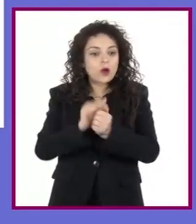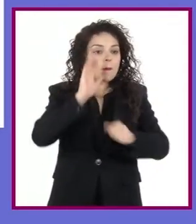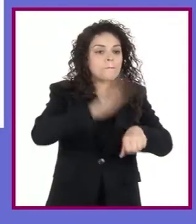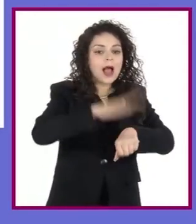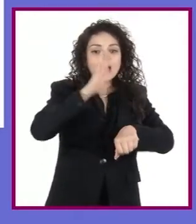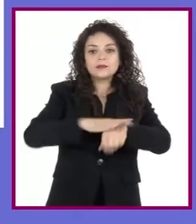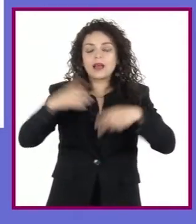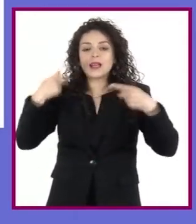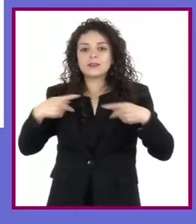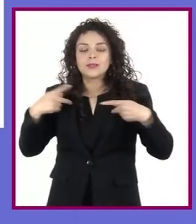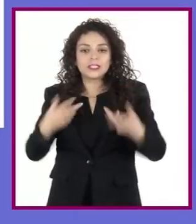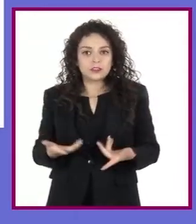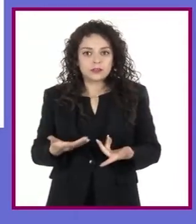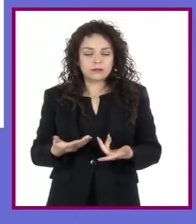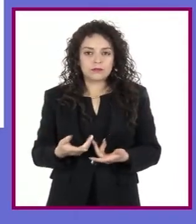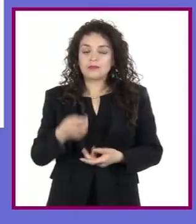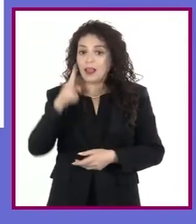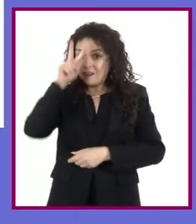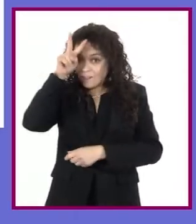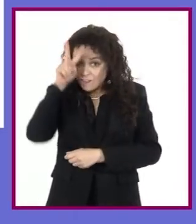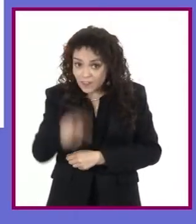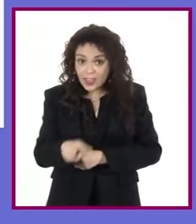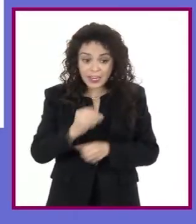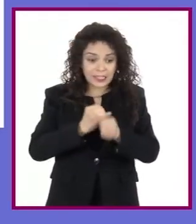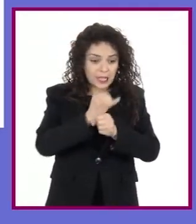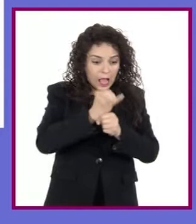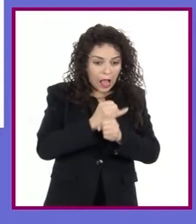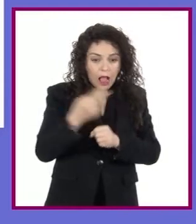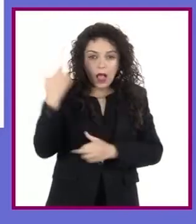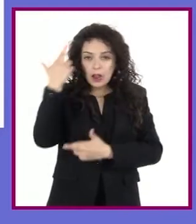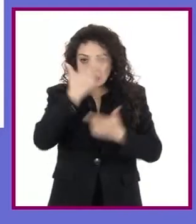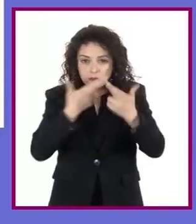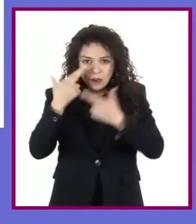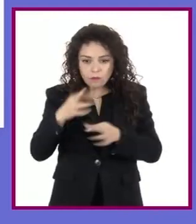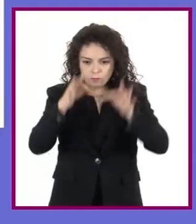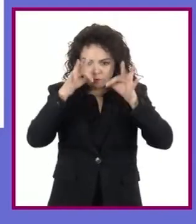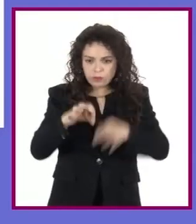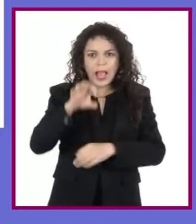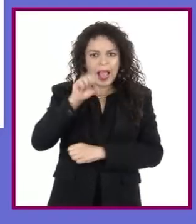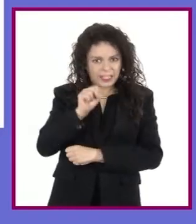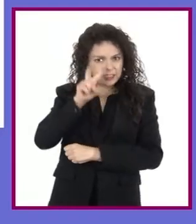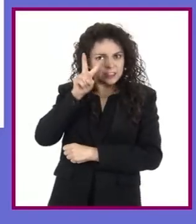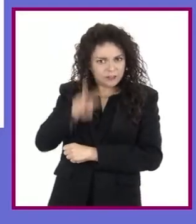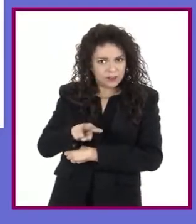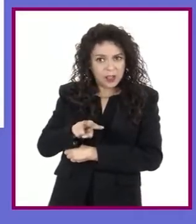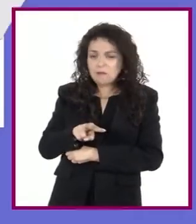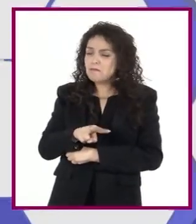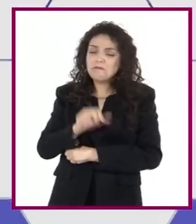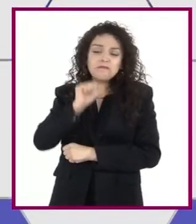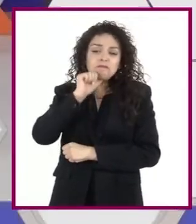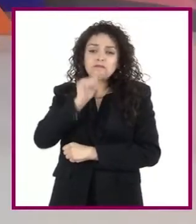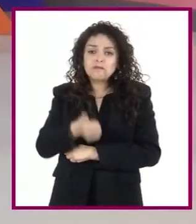pocas personas verifican la fuente o cuestionan la credibilidad de la información.